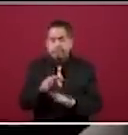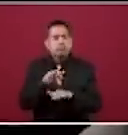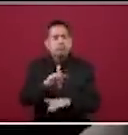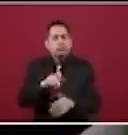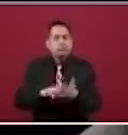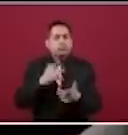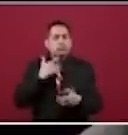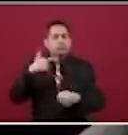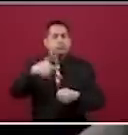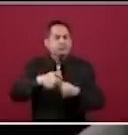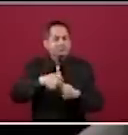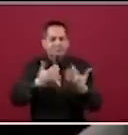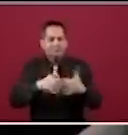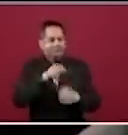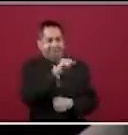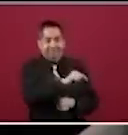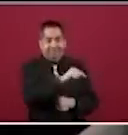sobre gasolineras